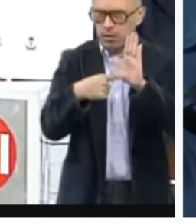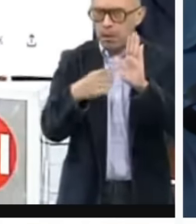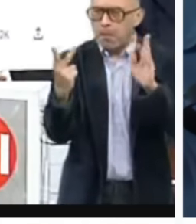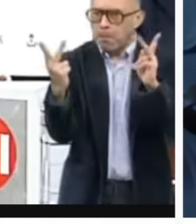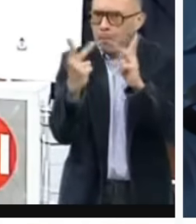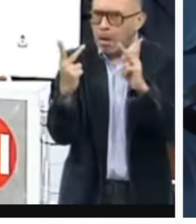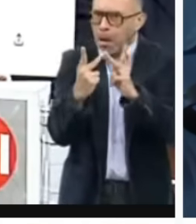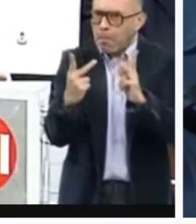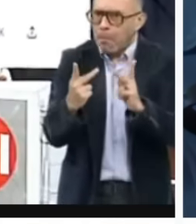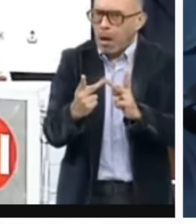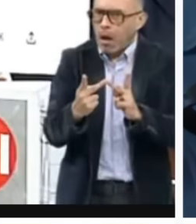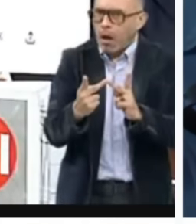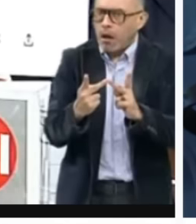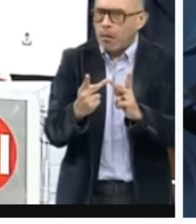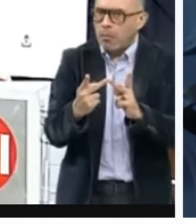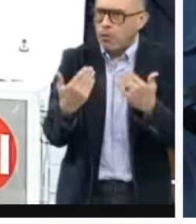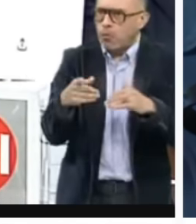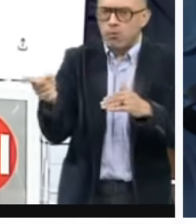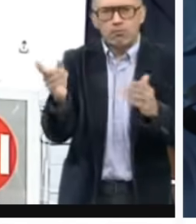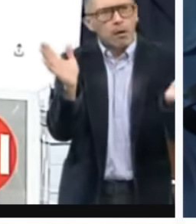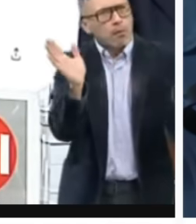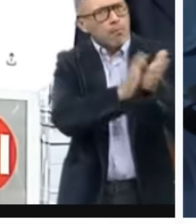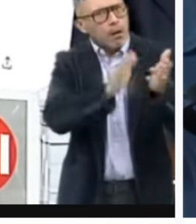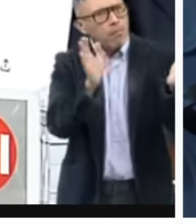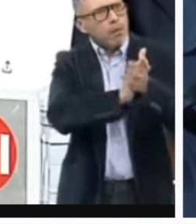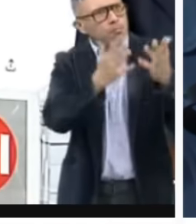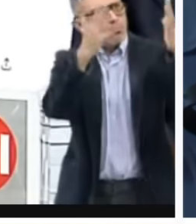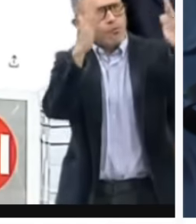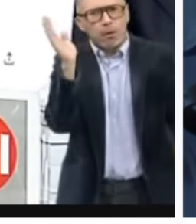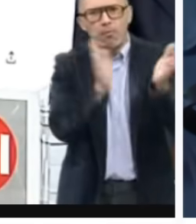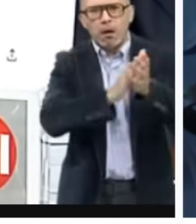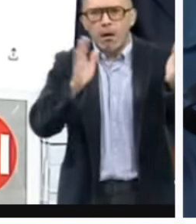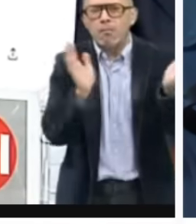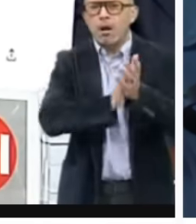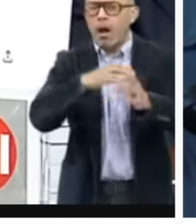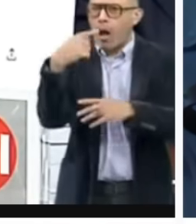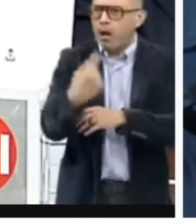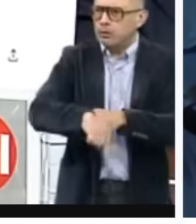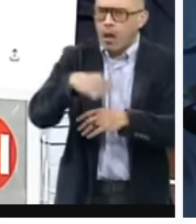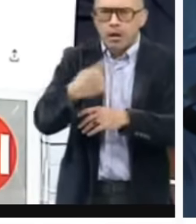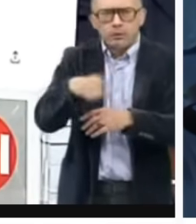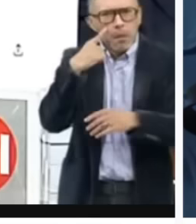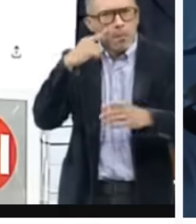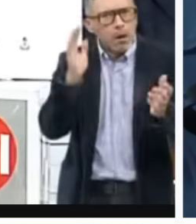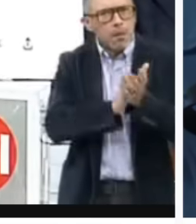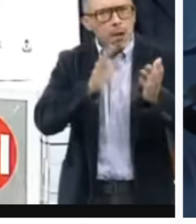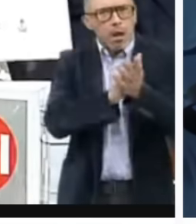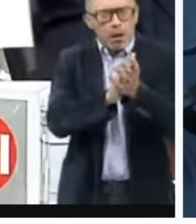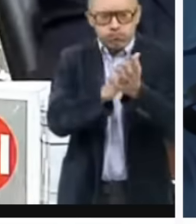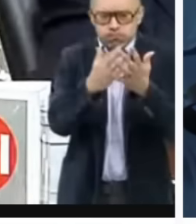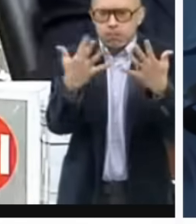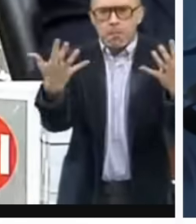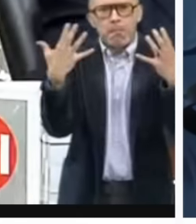todo le aplaude, tiene las manos hinchadas de tanto que le aplaude al gobierno federal, ya está diciendo que va a